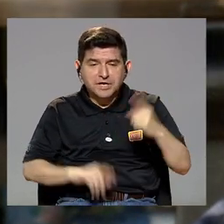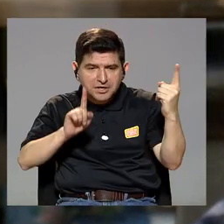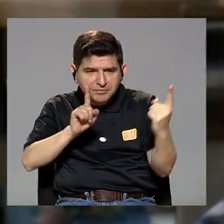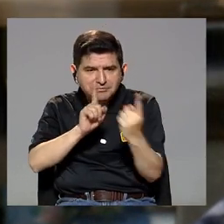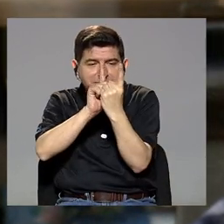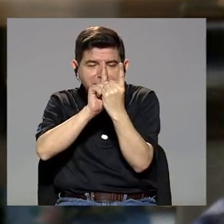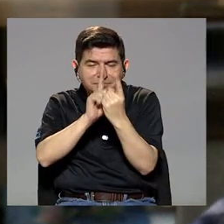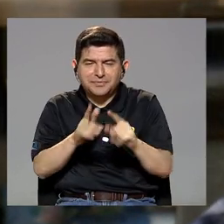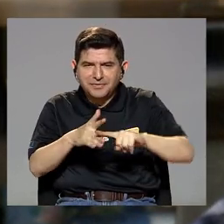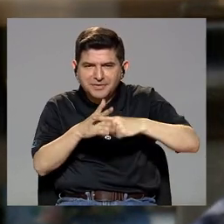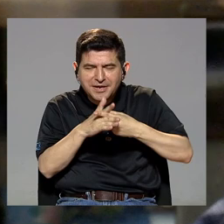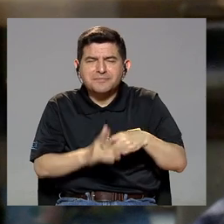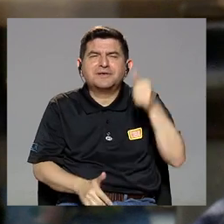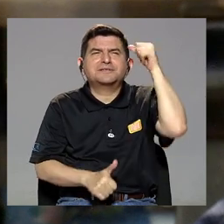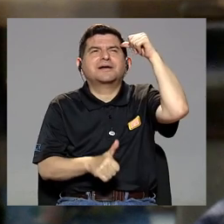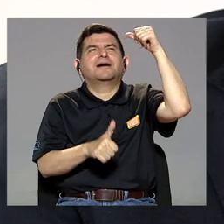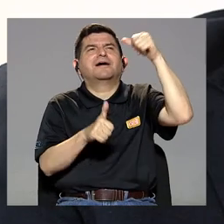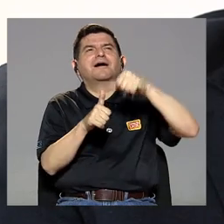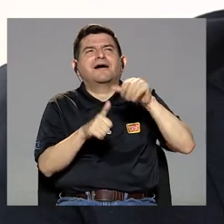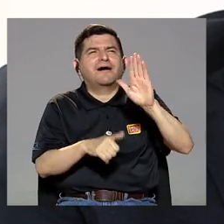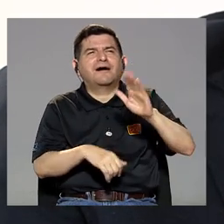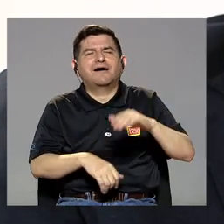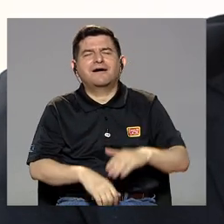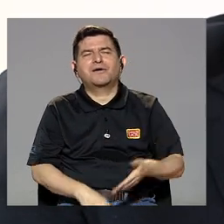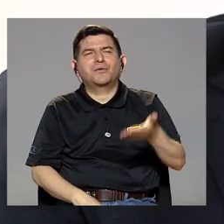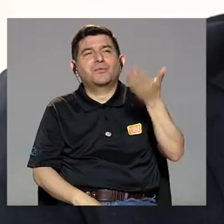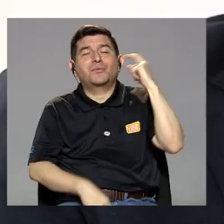empezamos a acordar desde tiempo